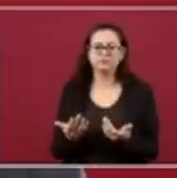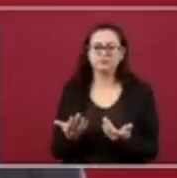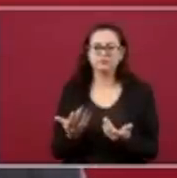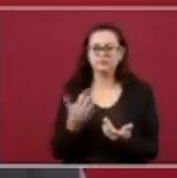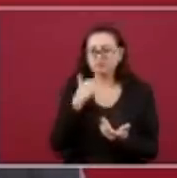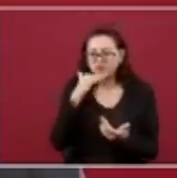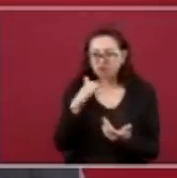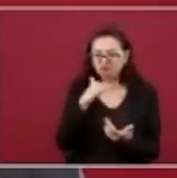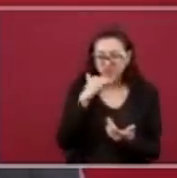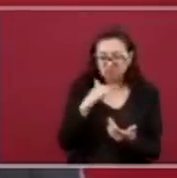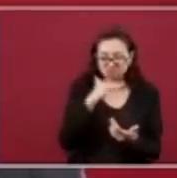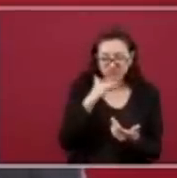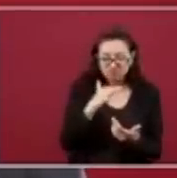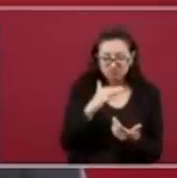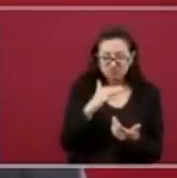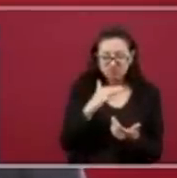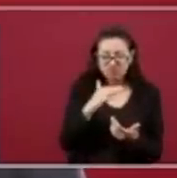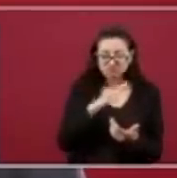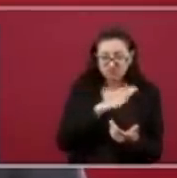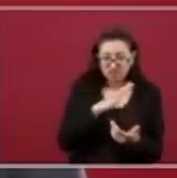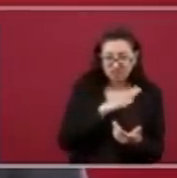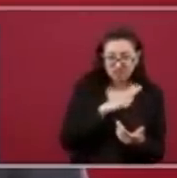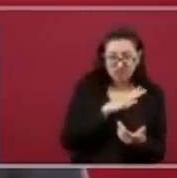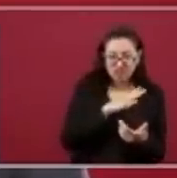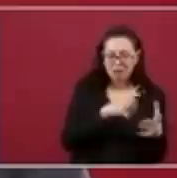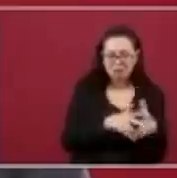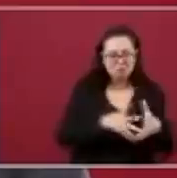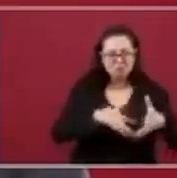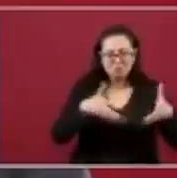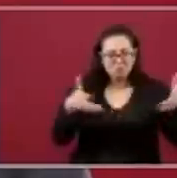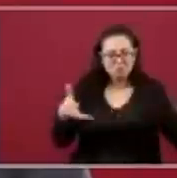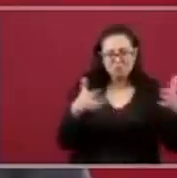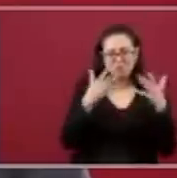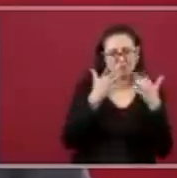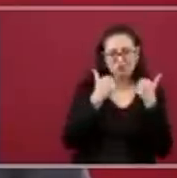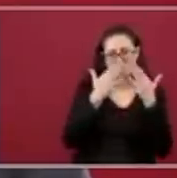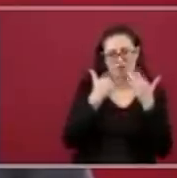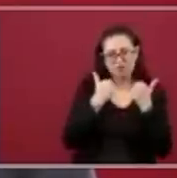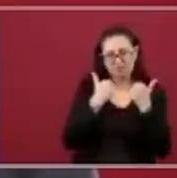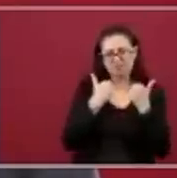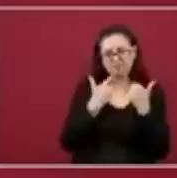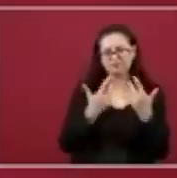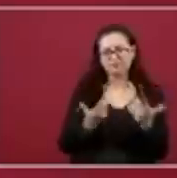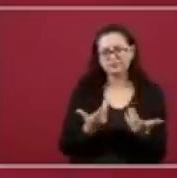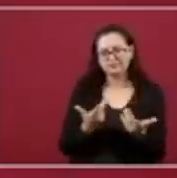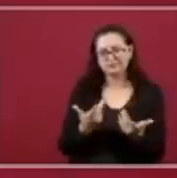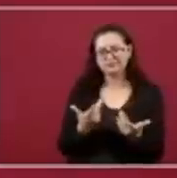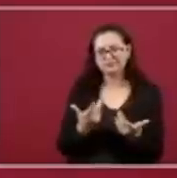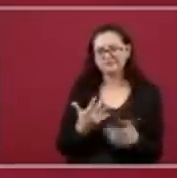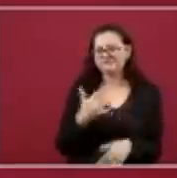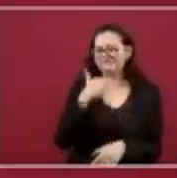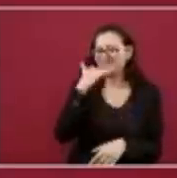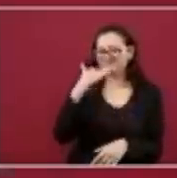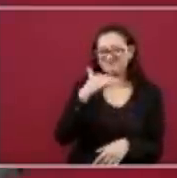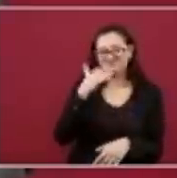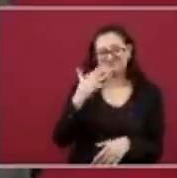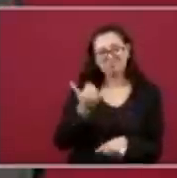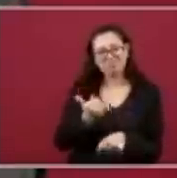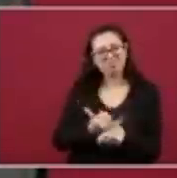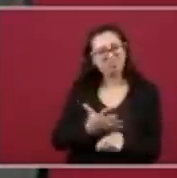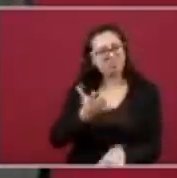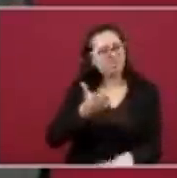cuando hay corrupción se impide que haya crecimiento. O sea, la corrupción impide el